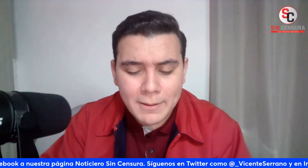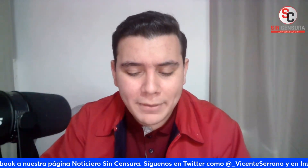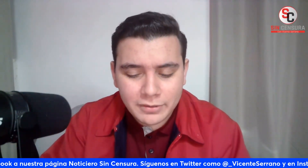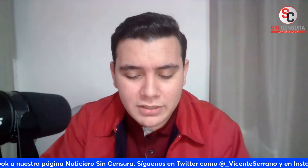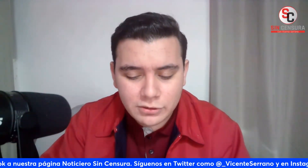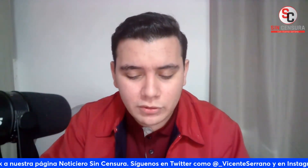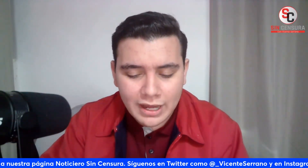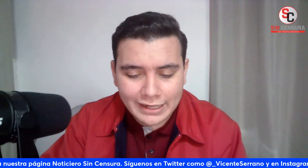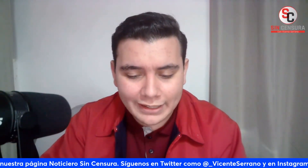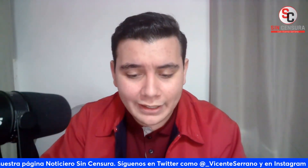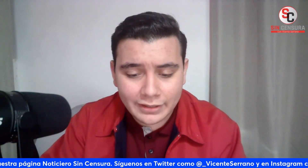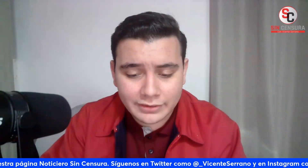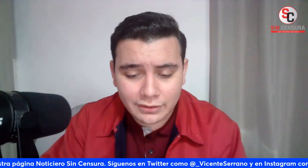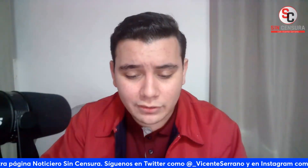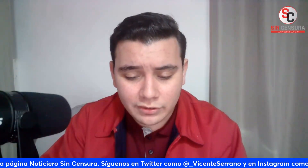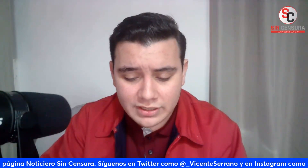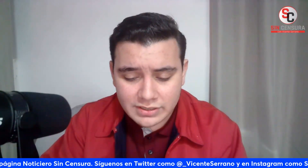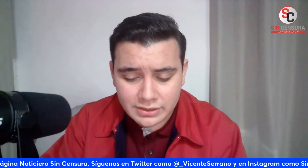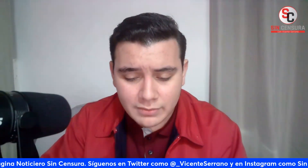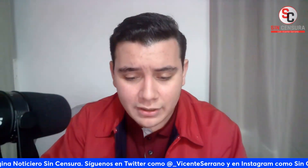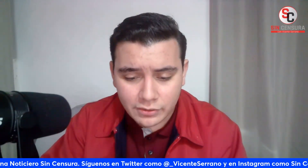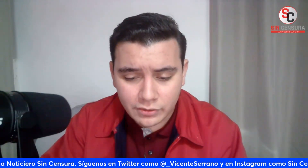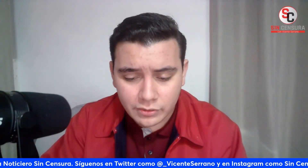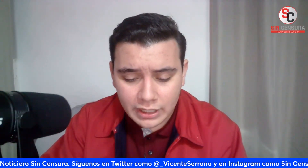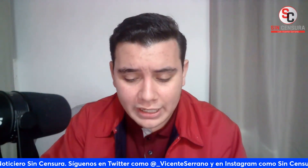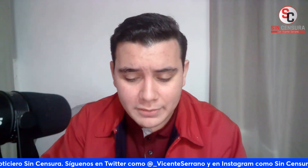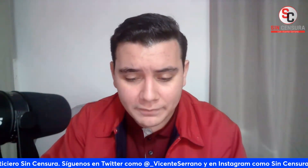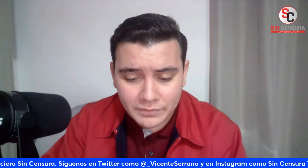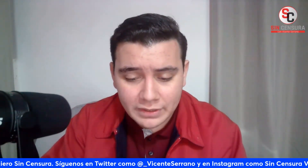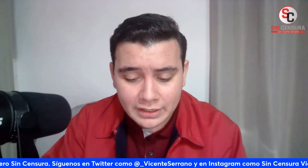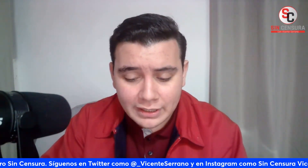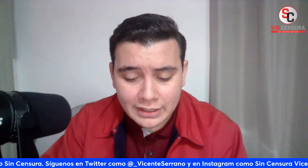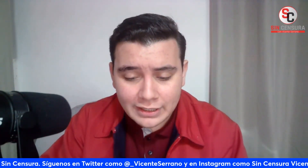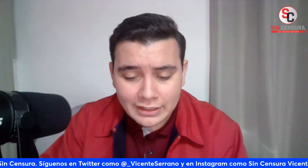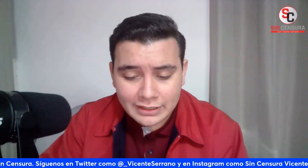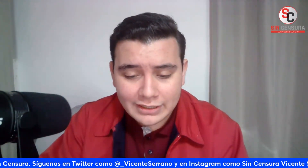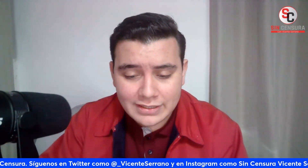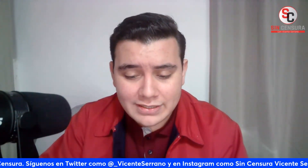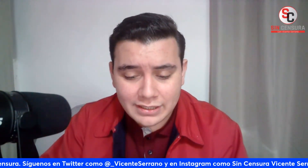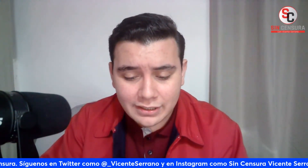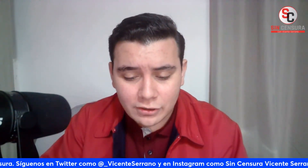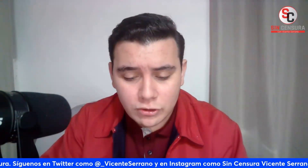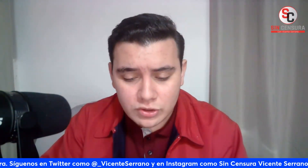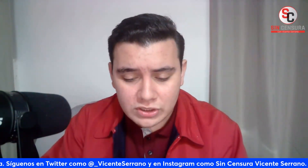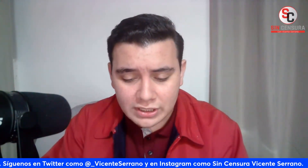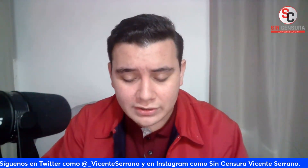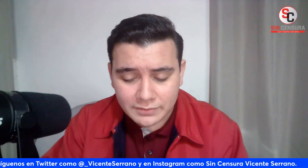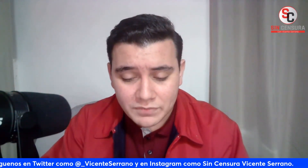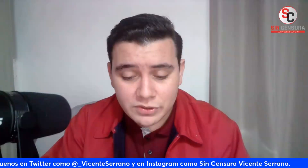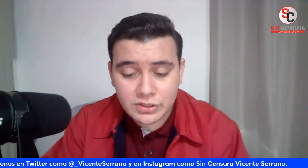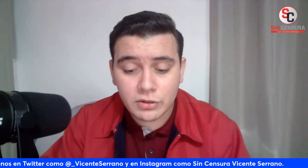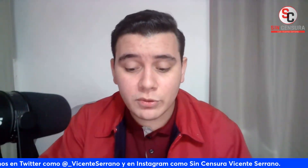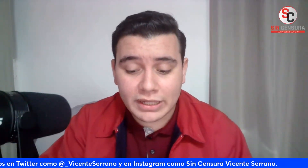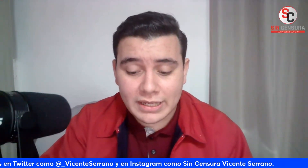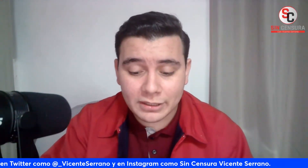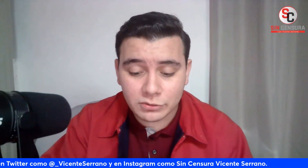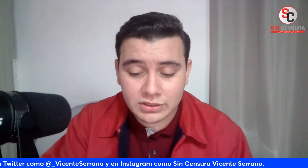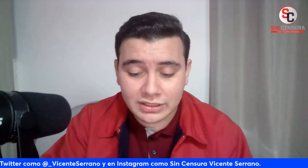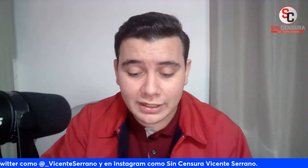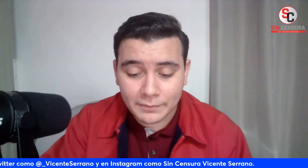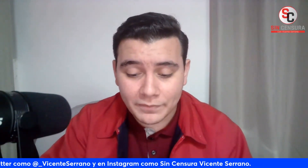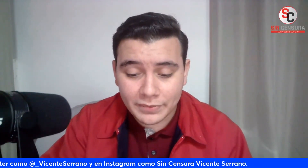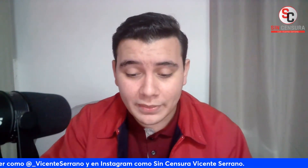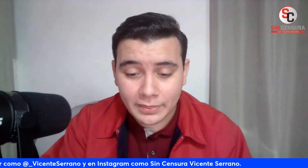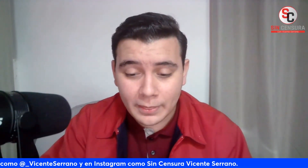revelador. Me permito a leértelo, estimado Jaime. Y dice lo siguiente: Ciro